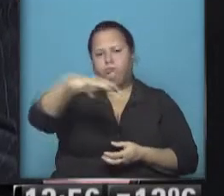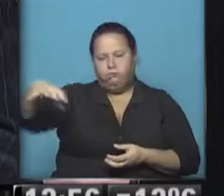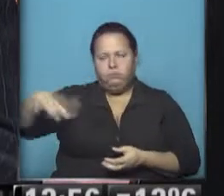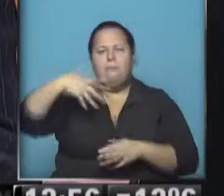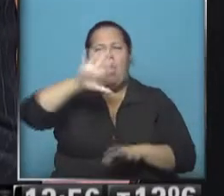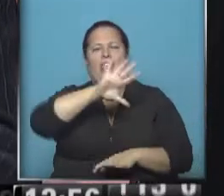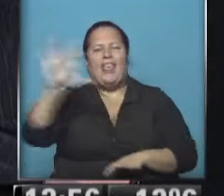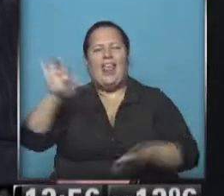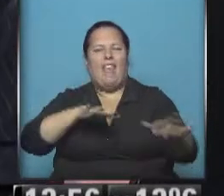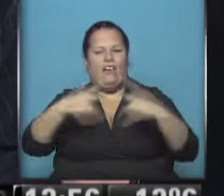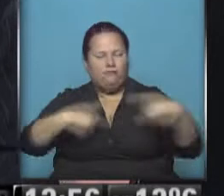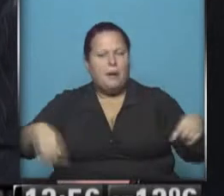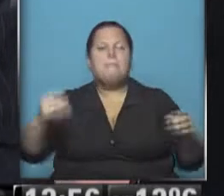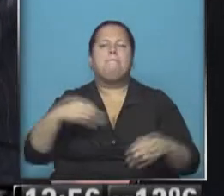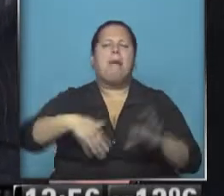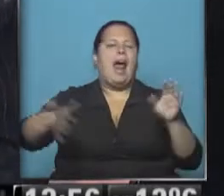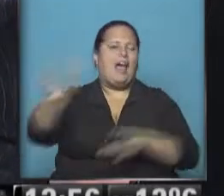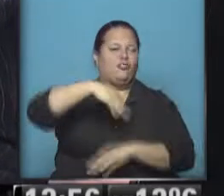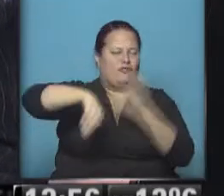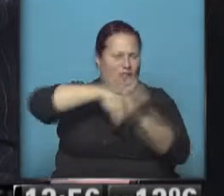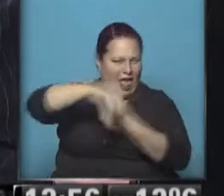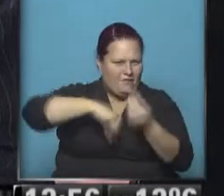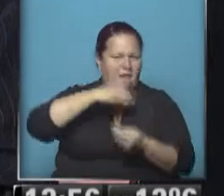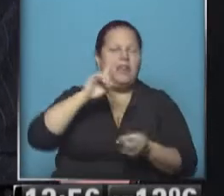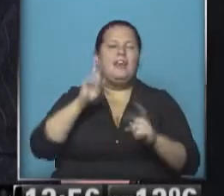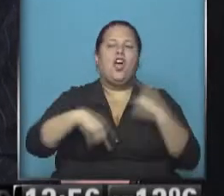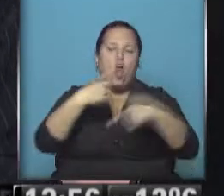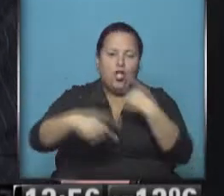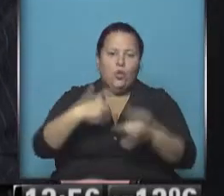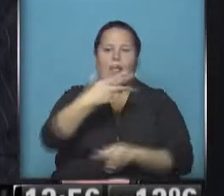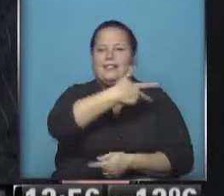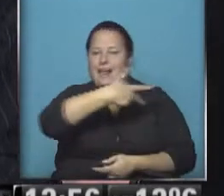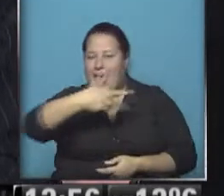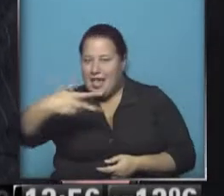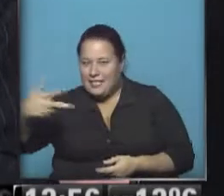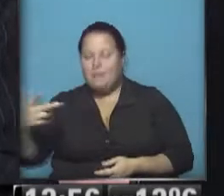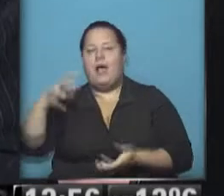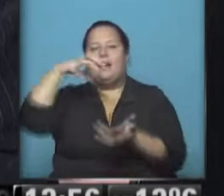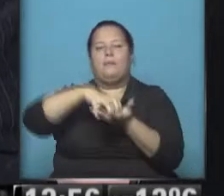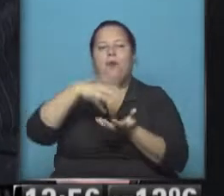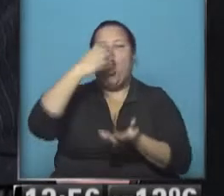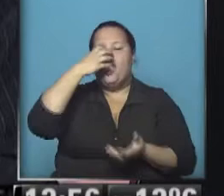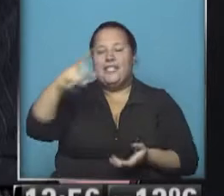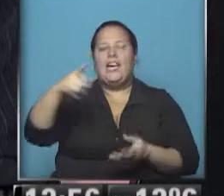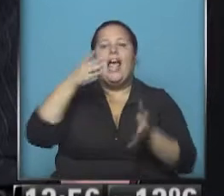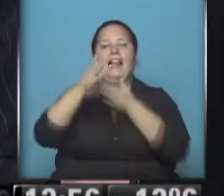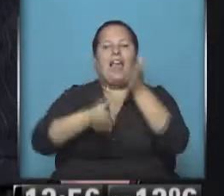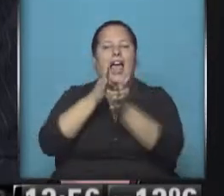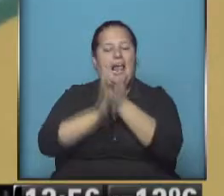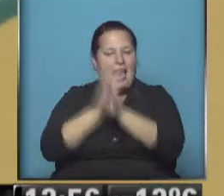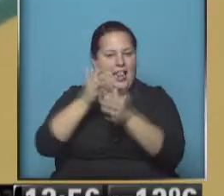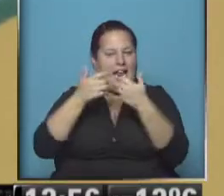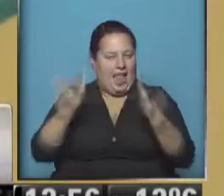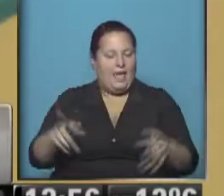de 500 actividades para toda la familia y que continuará durante tres semanas en el polo circo con entrada libre y gratuita